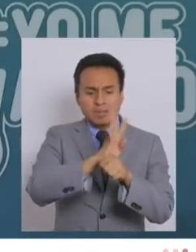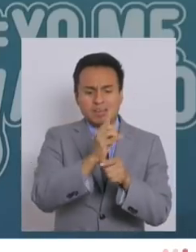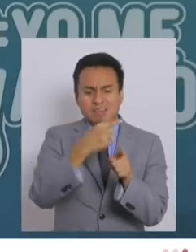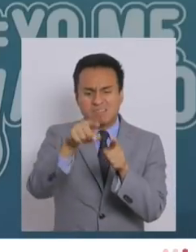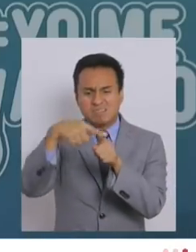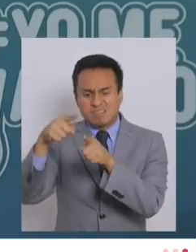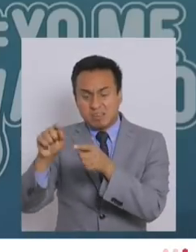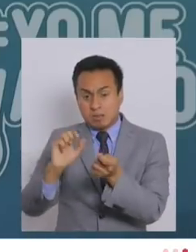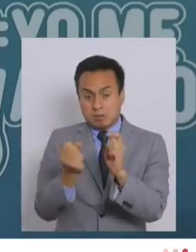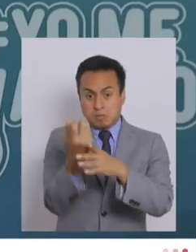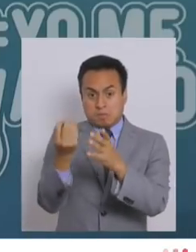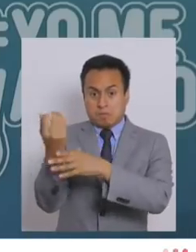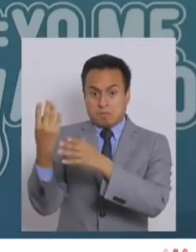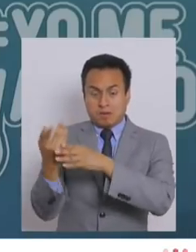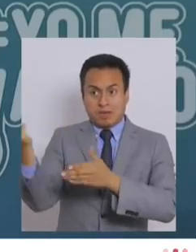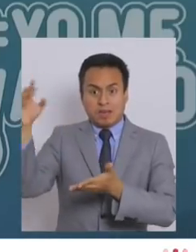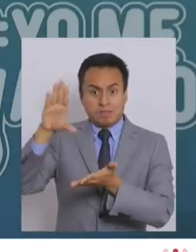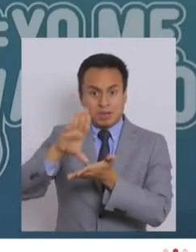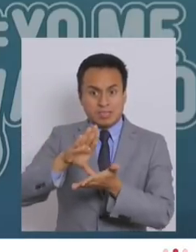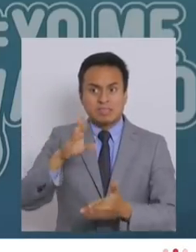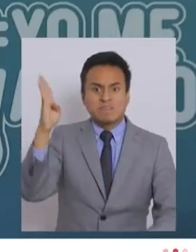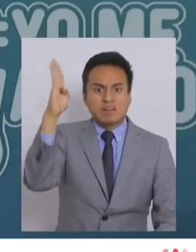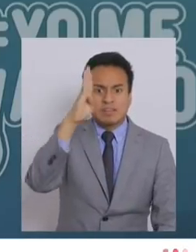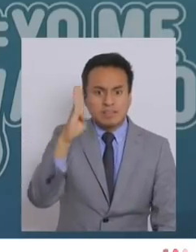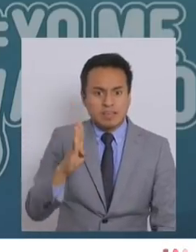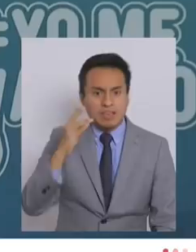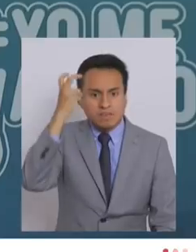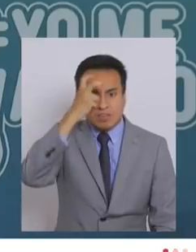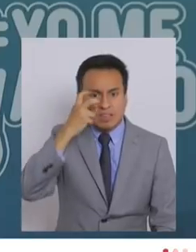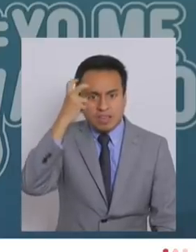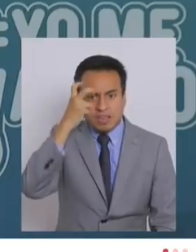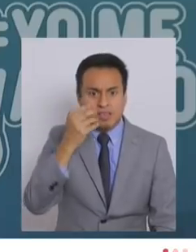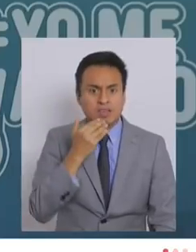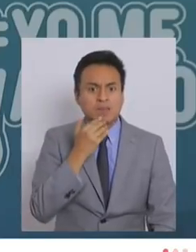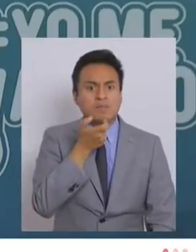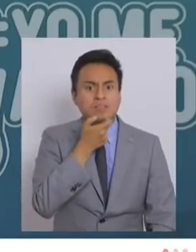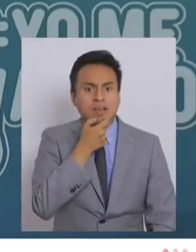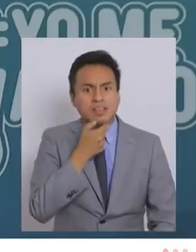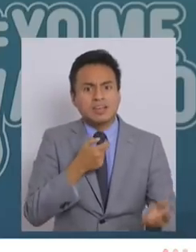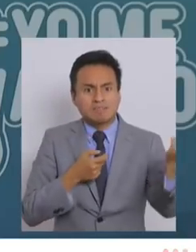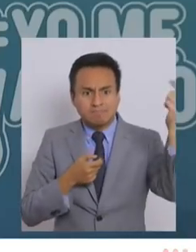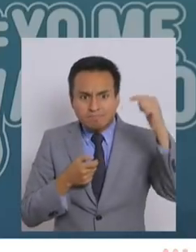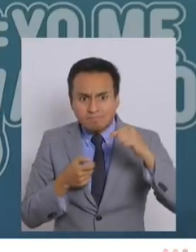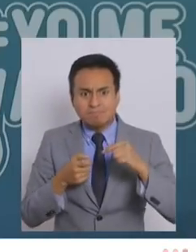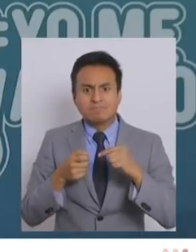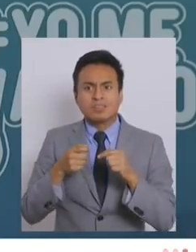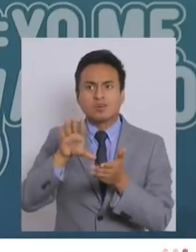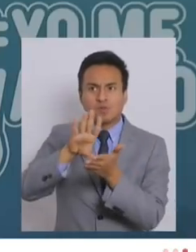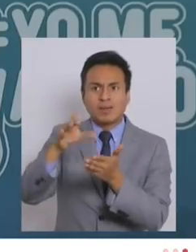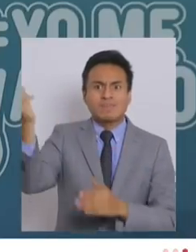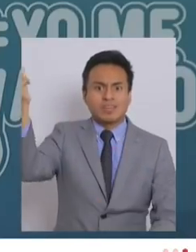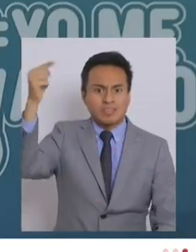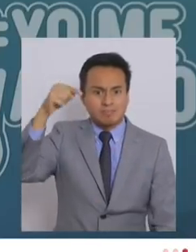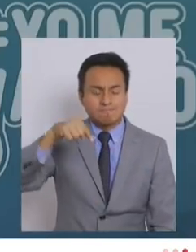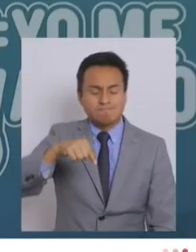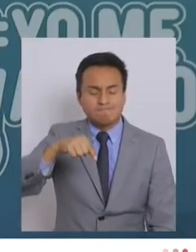ingresando al país brasileña ya se ha dicho y británica y que provienen del extranjero